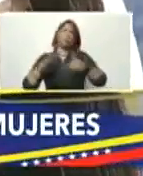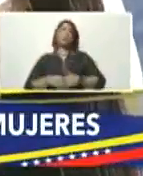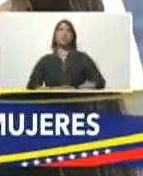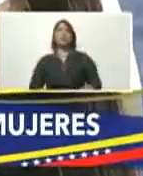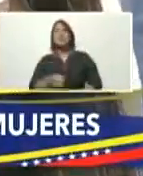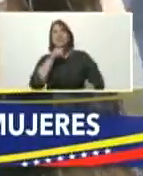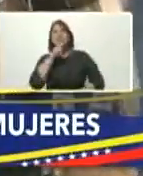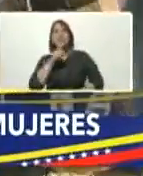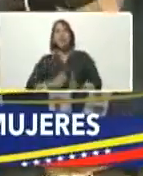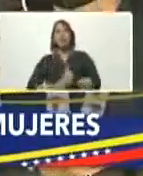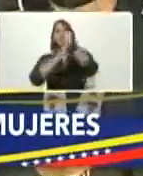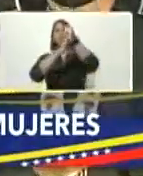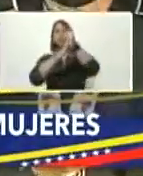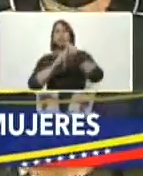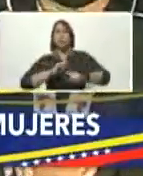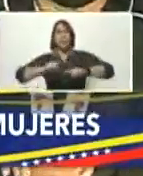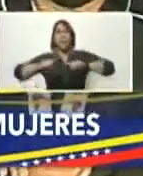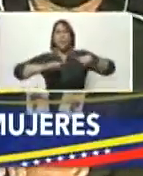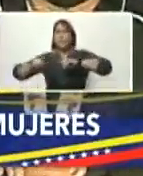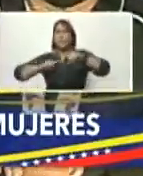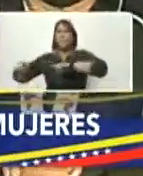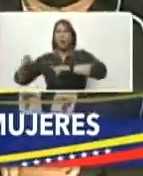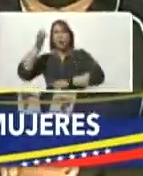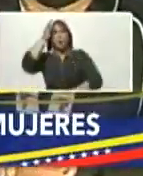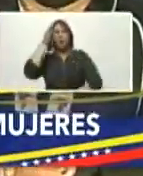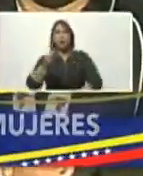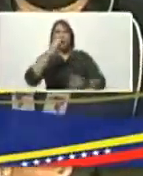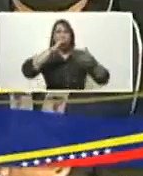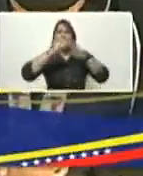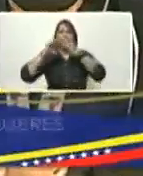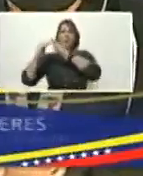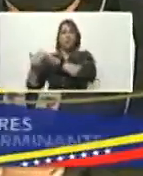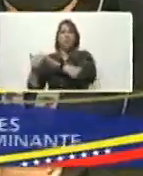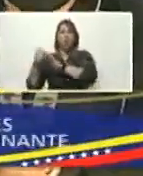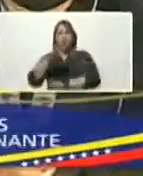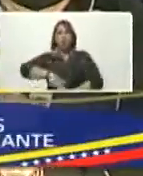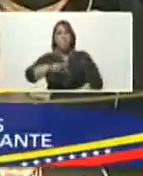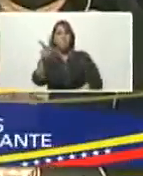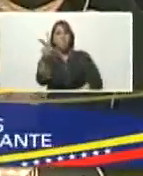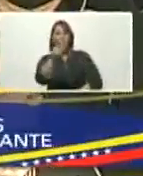¿Quién lidera los consejos comunales y comunas del país?